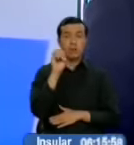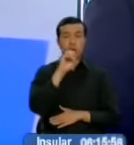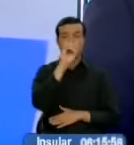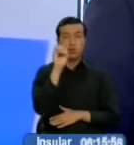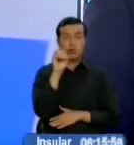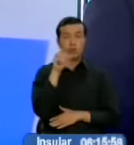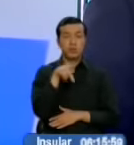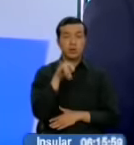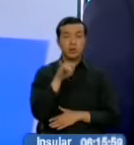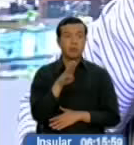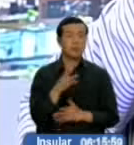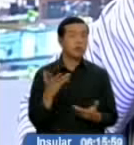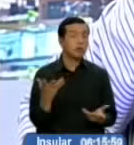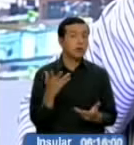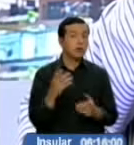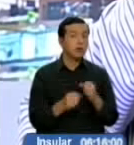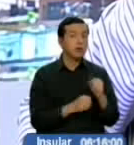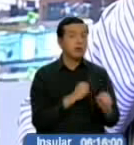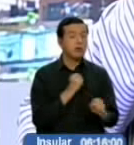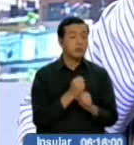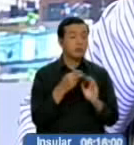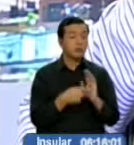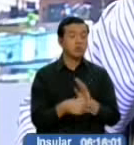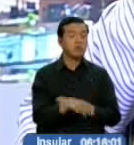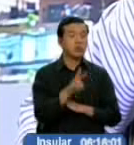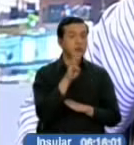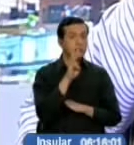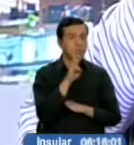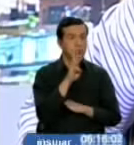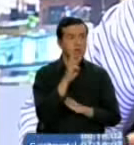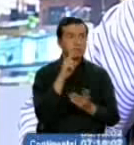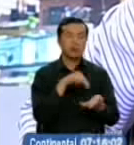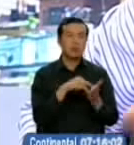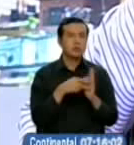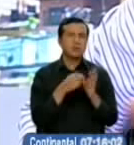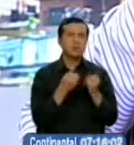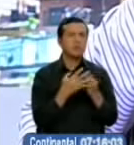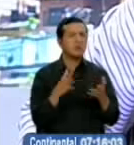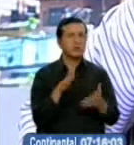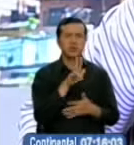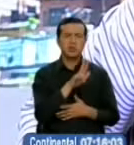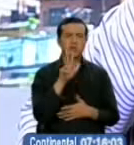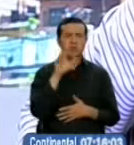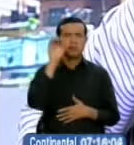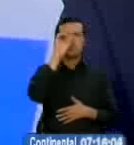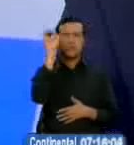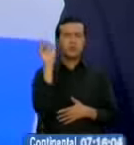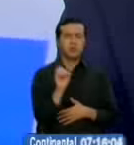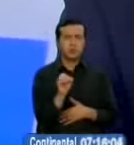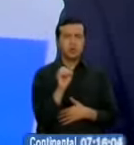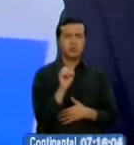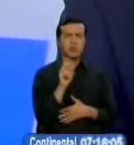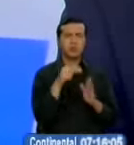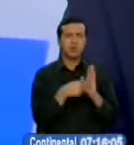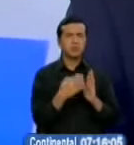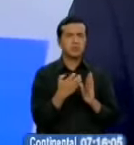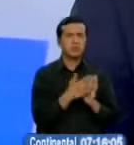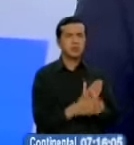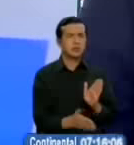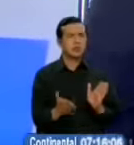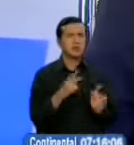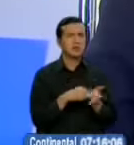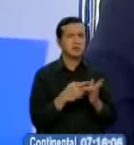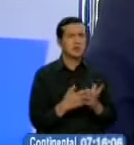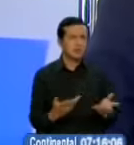60% y pico del Producto Interno Bruto al 2006 y representan más o menos el 33% al 2015.